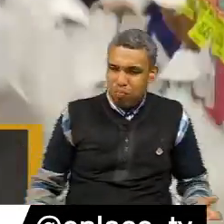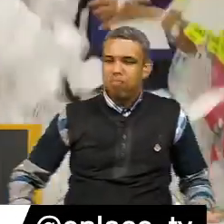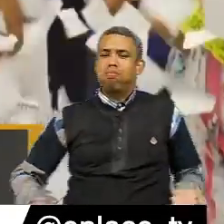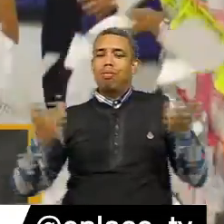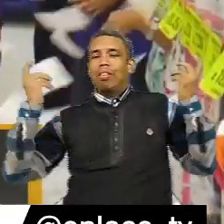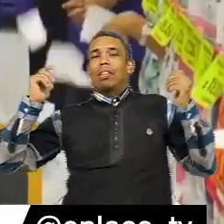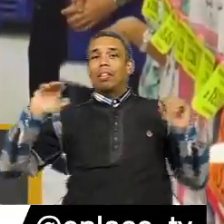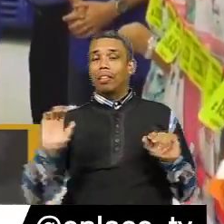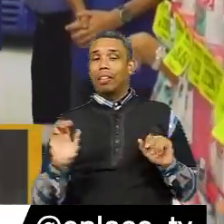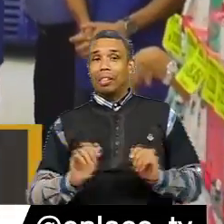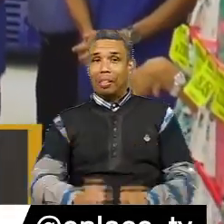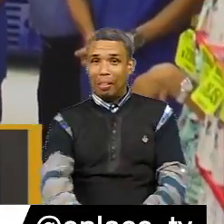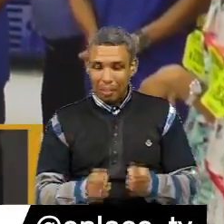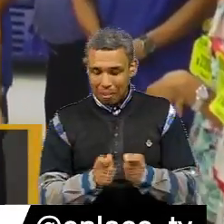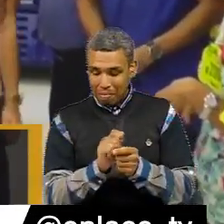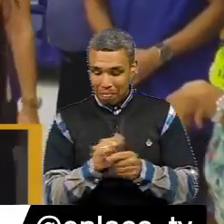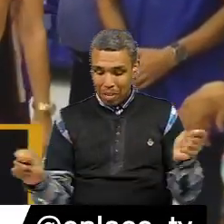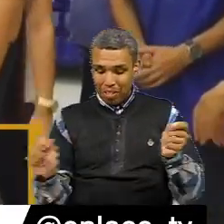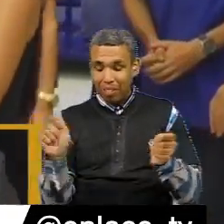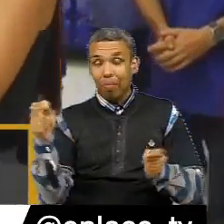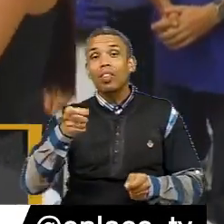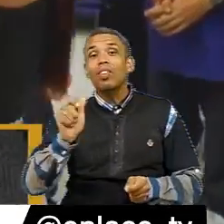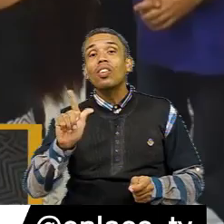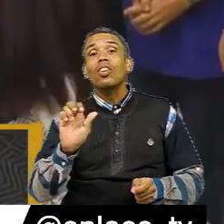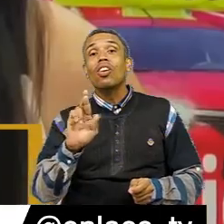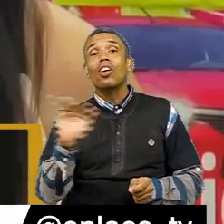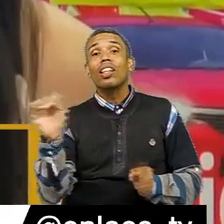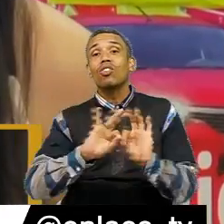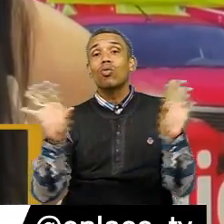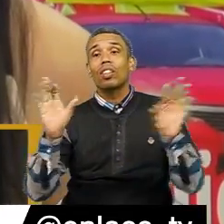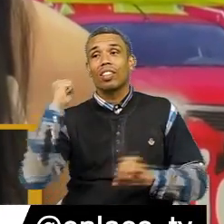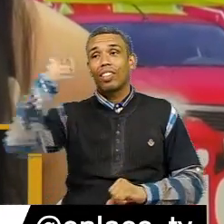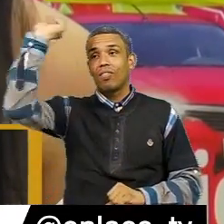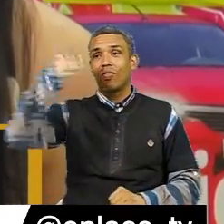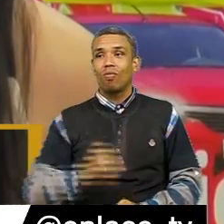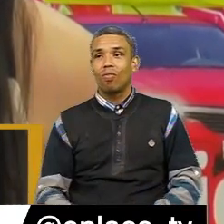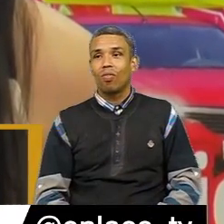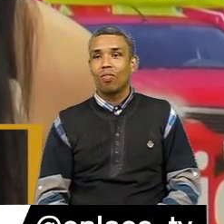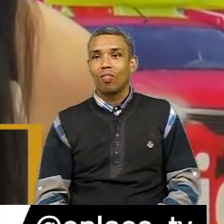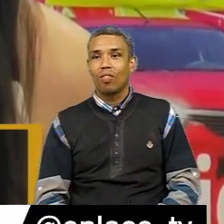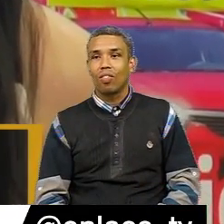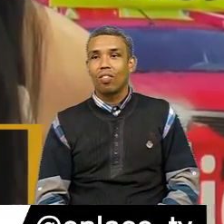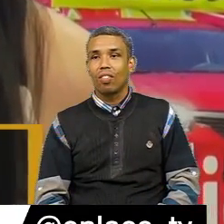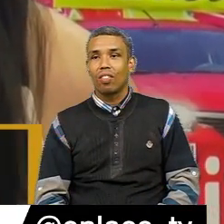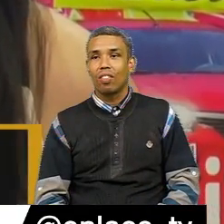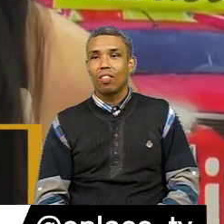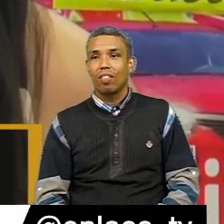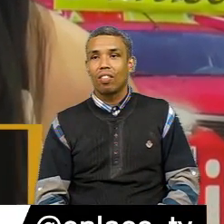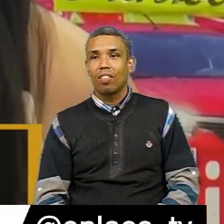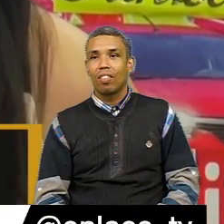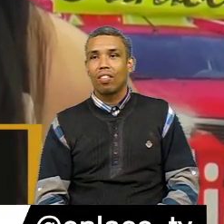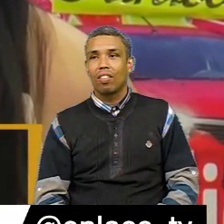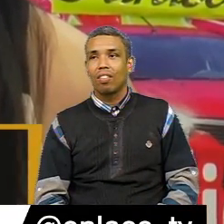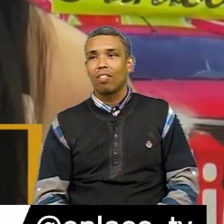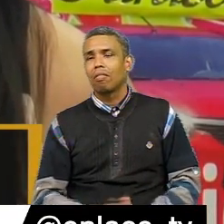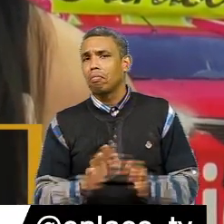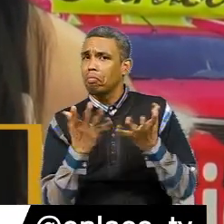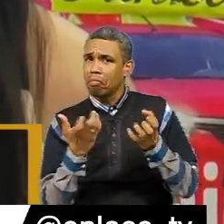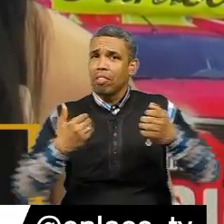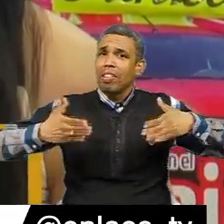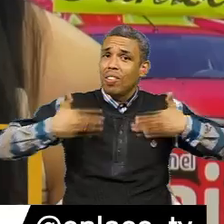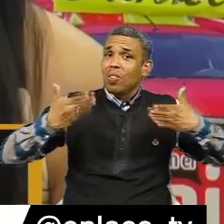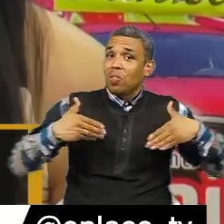Más por Menos que le dieron la suerte a la señora Gloria Amparo. Lo hacemos para hacer feliz a una familia y para que sigan comprando nuestro supermercado,